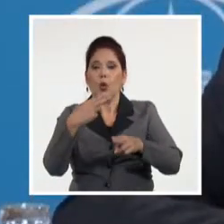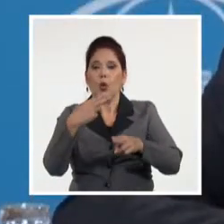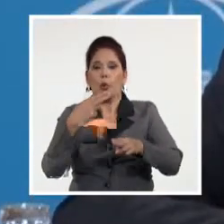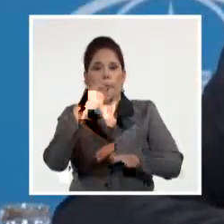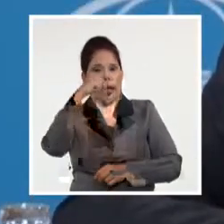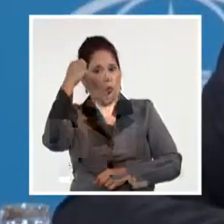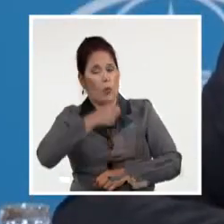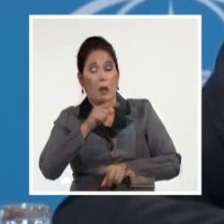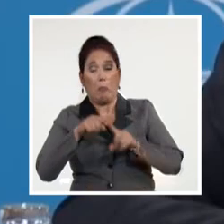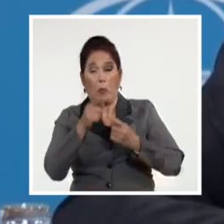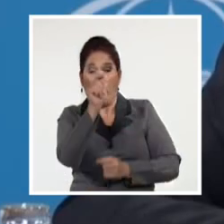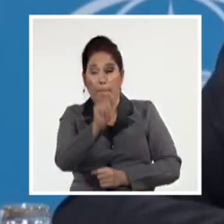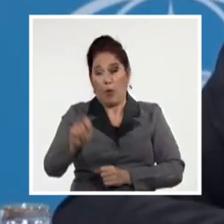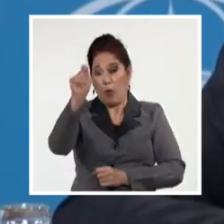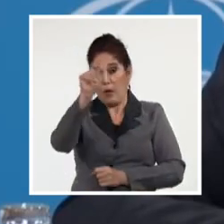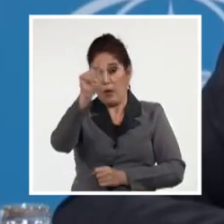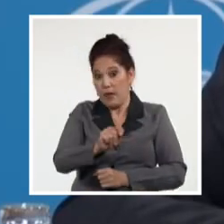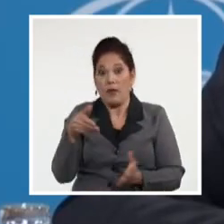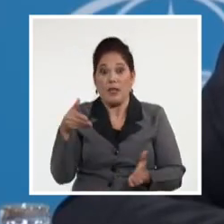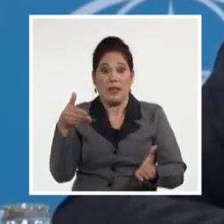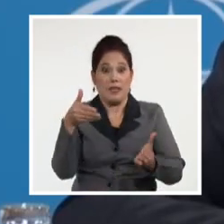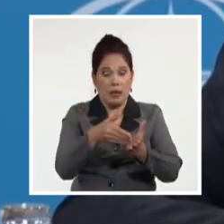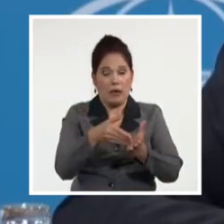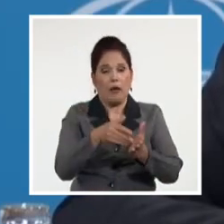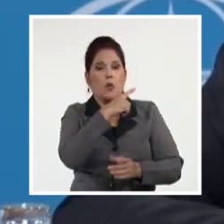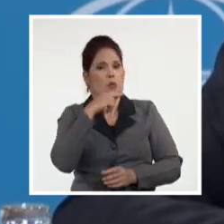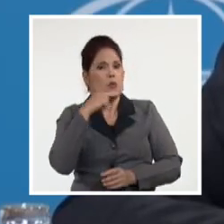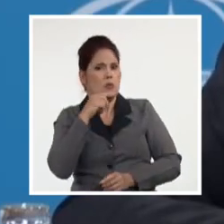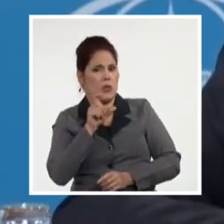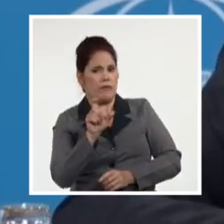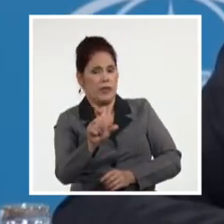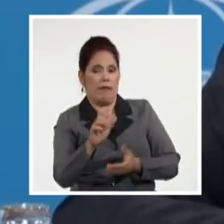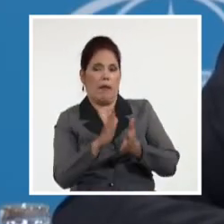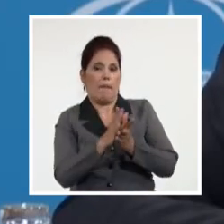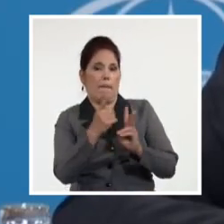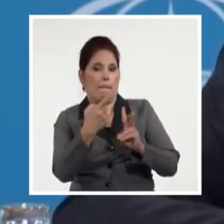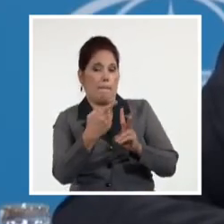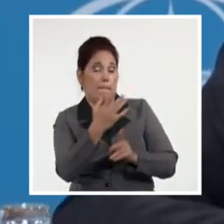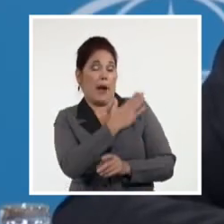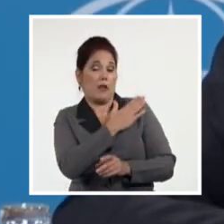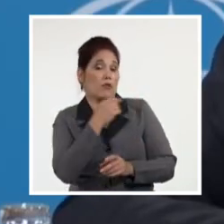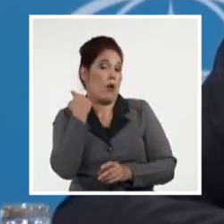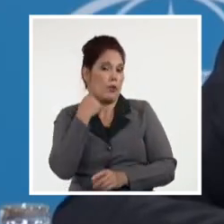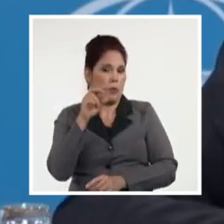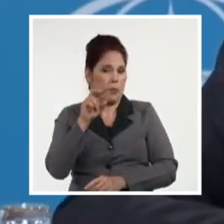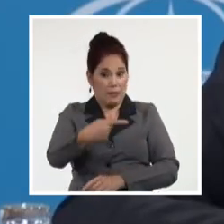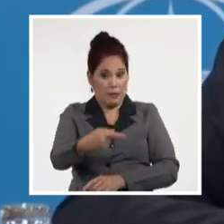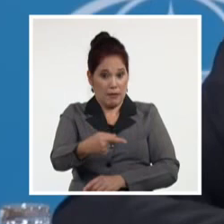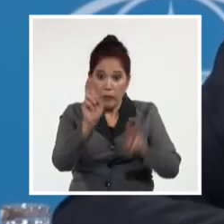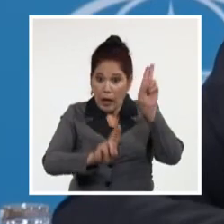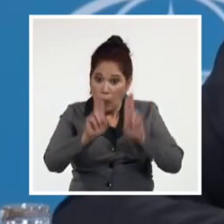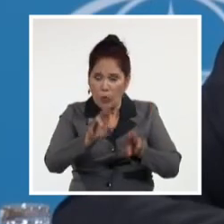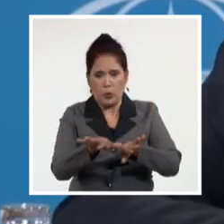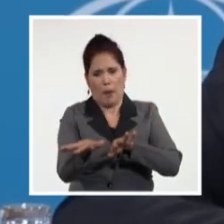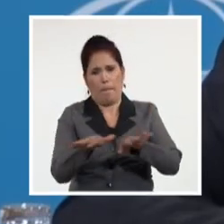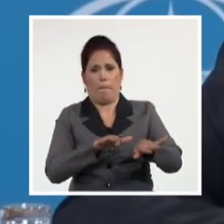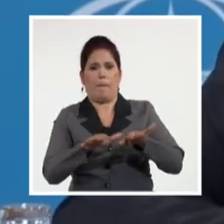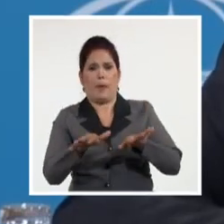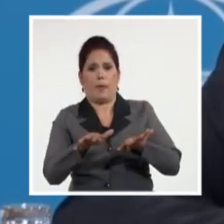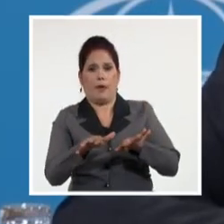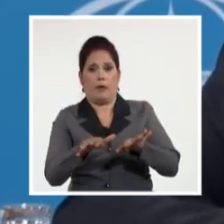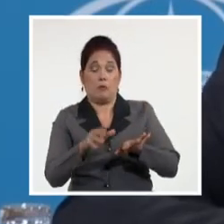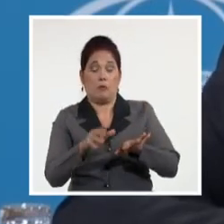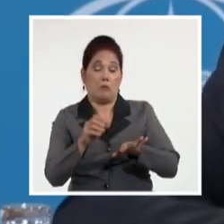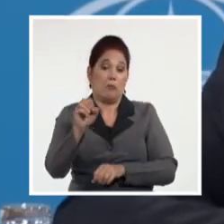quienes prohibieron a Zelensky llegar a un acuerdo con Rusia a finales de marzo del año pasado, cuando dicho acuerdo estaba visto. Así que